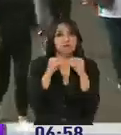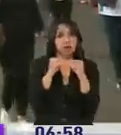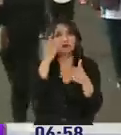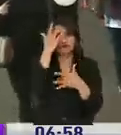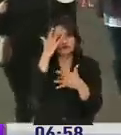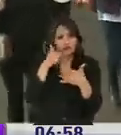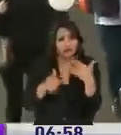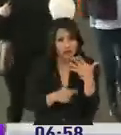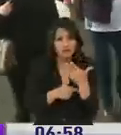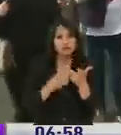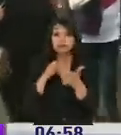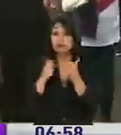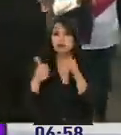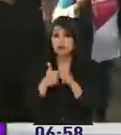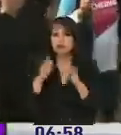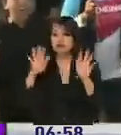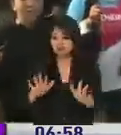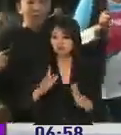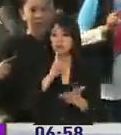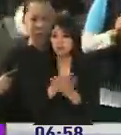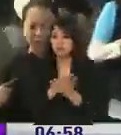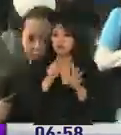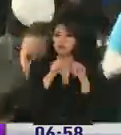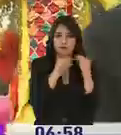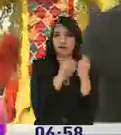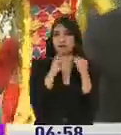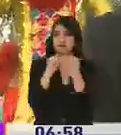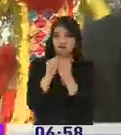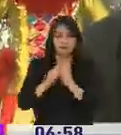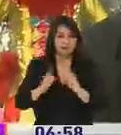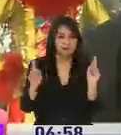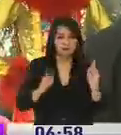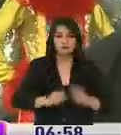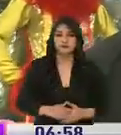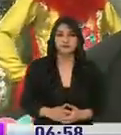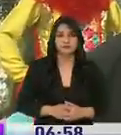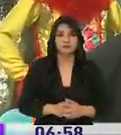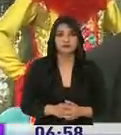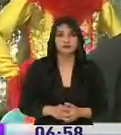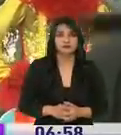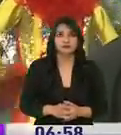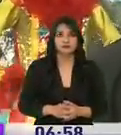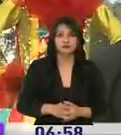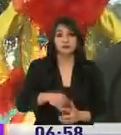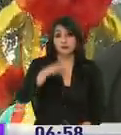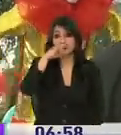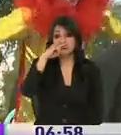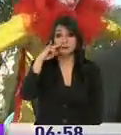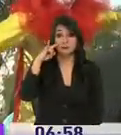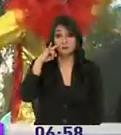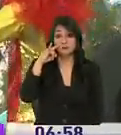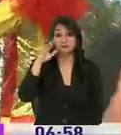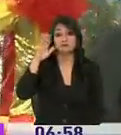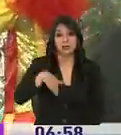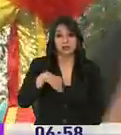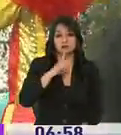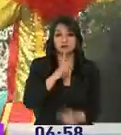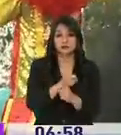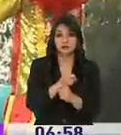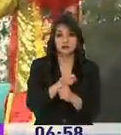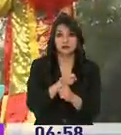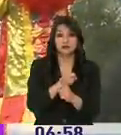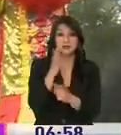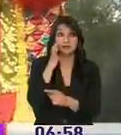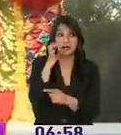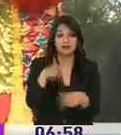La problemática es una realidad en muchas familias. Si hay cada vez menos niños ingresando a la población y hay una esperanza